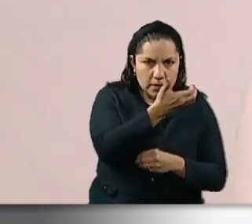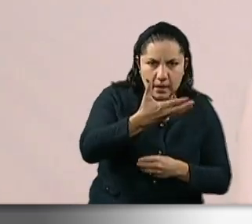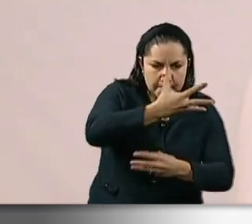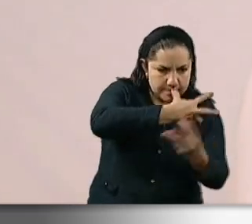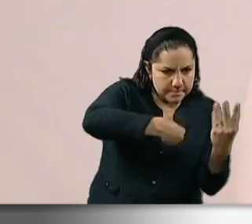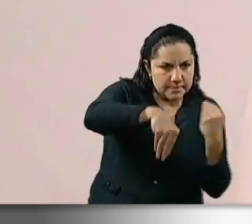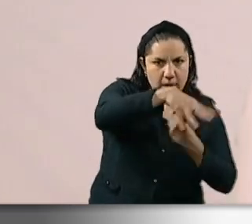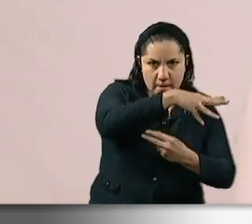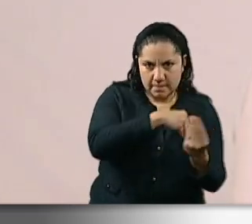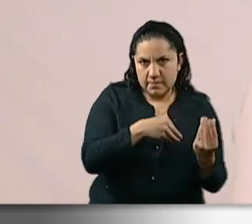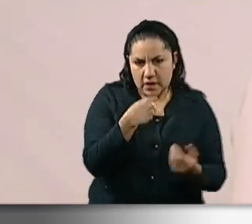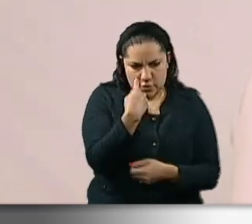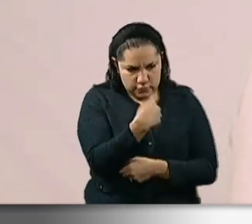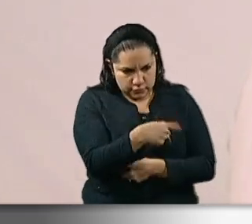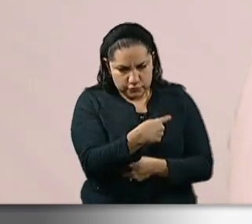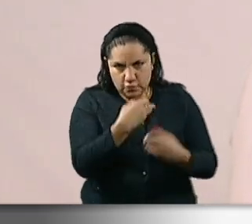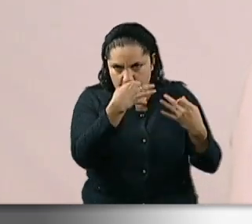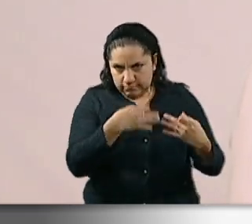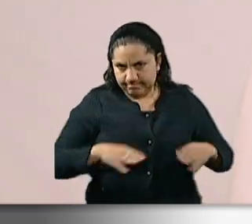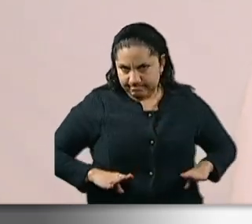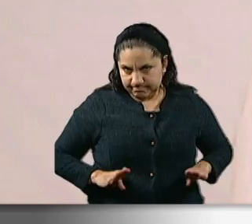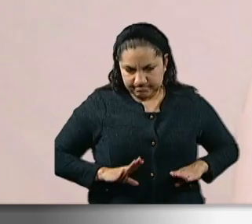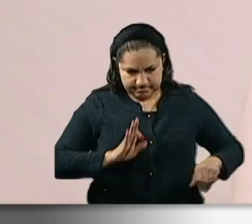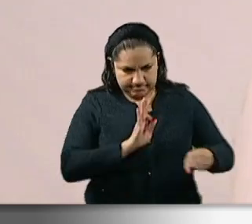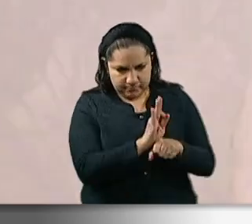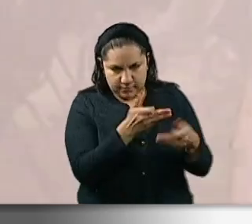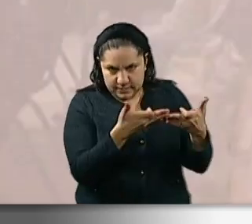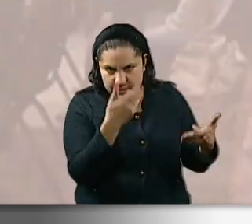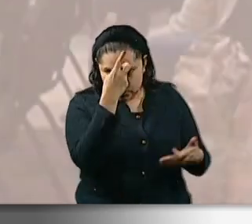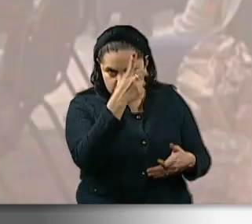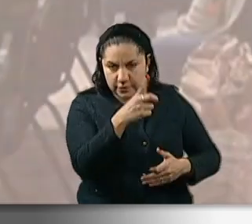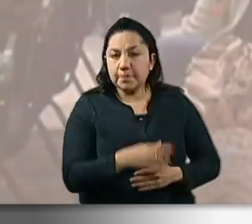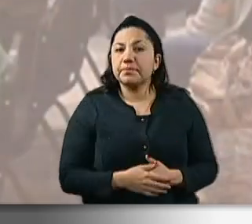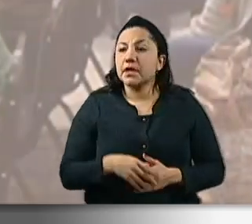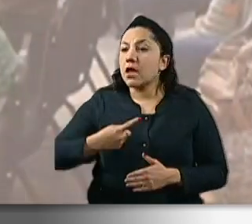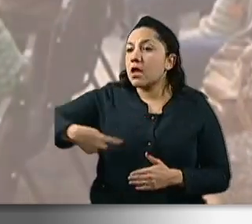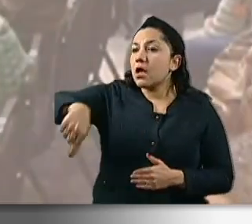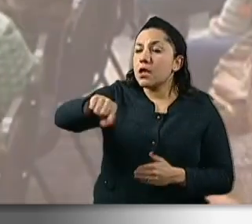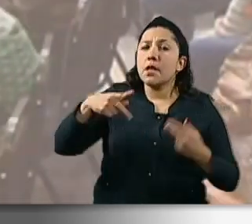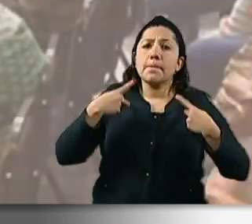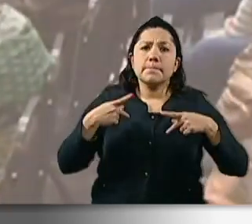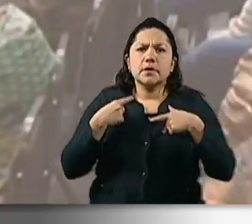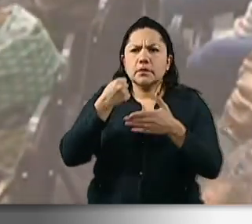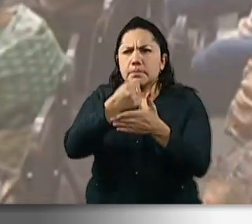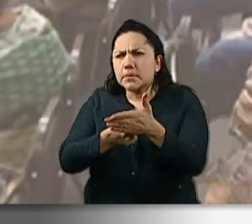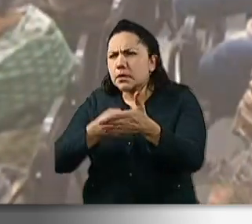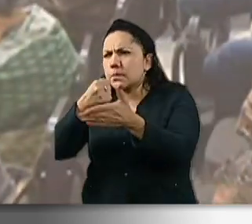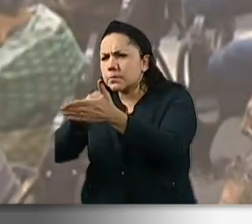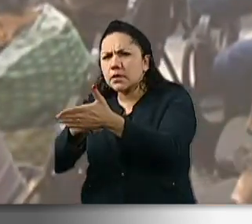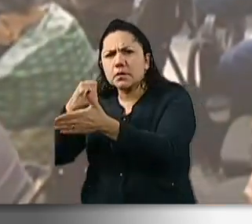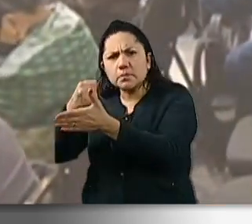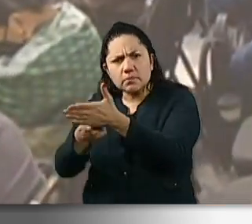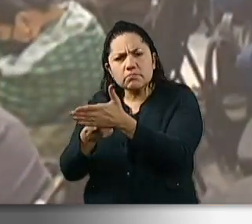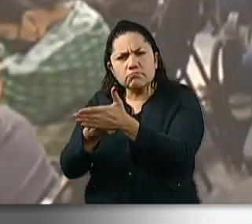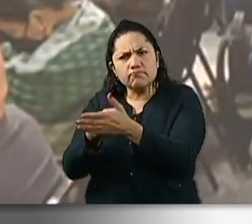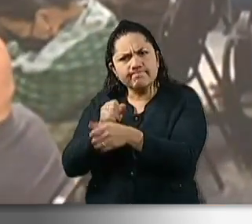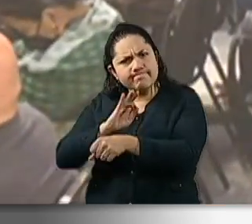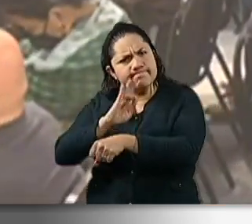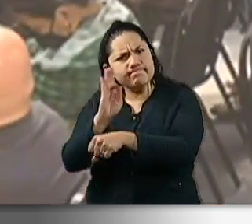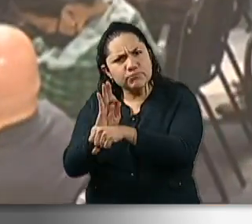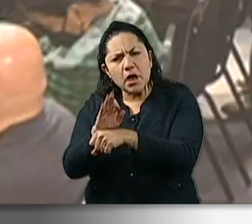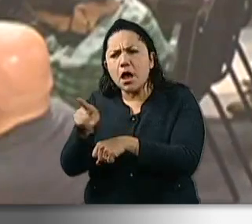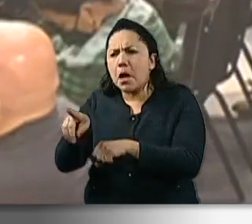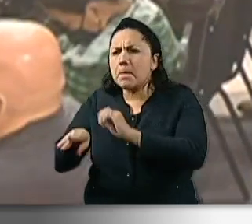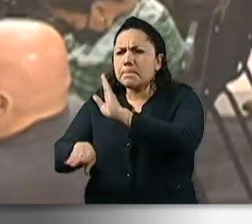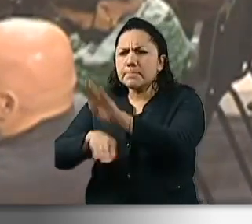y nos dejaron esa lucha pendiente para que nosotros la cerrar la empujáramos y lográramos avanzar en